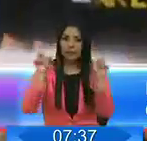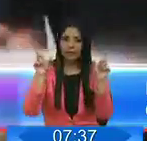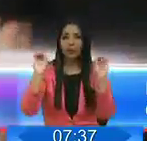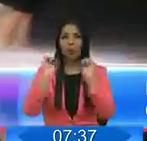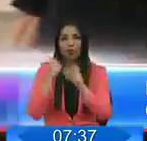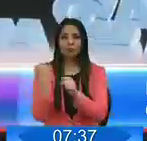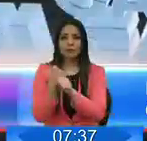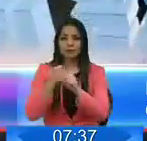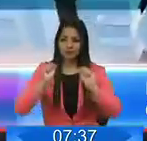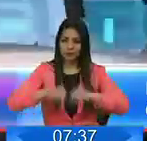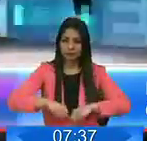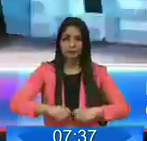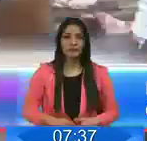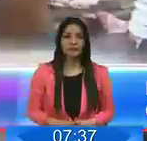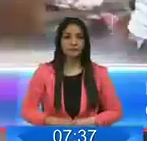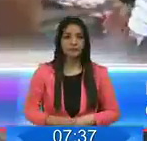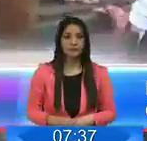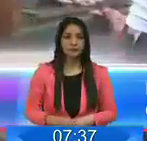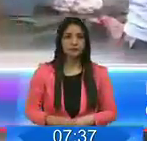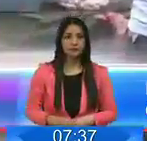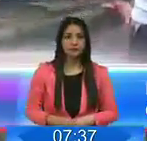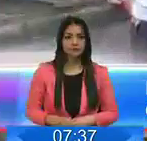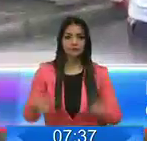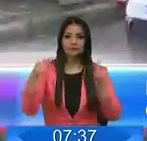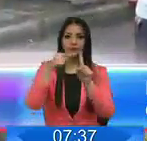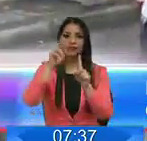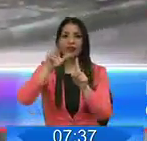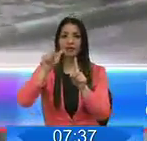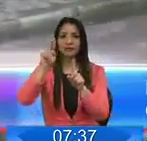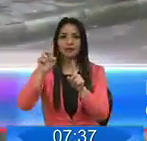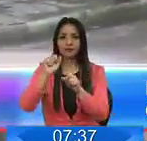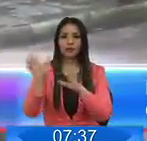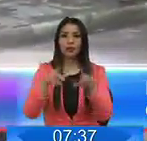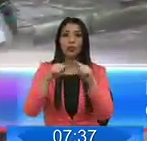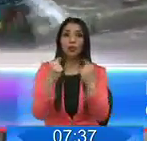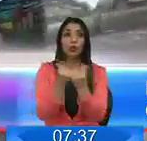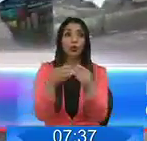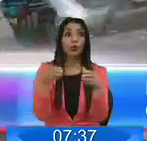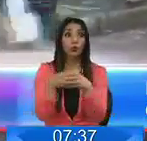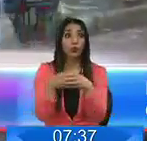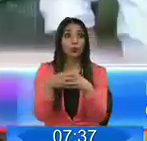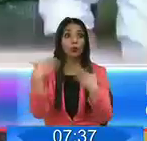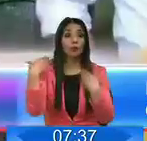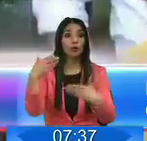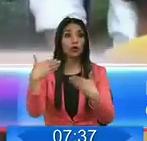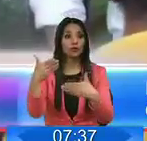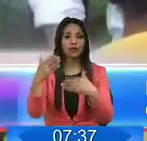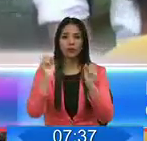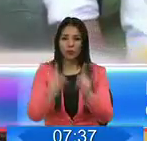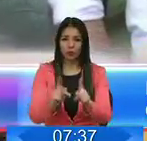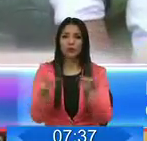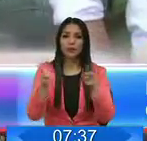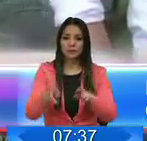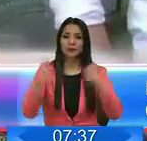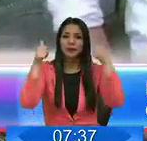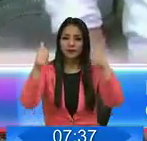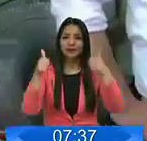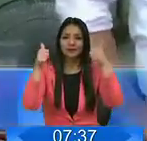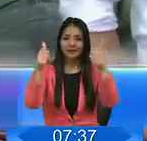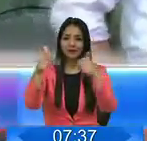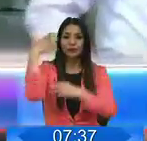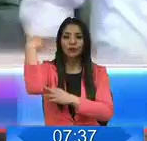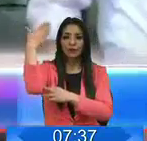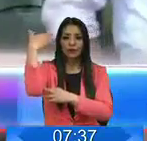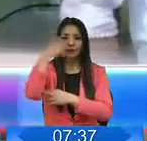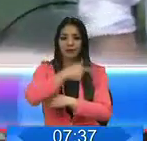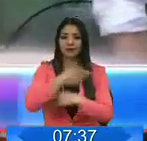empleo. Francisco Jiménez, del movimiento Creando Oportunidades, fue otro candidato para ocupar el sillón de Olmedo,